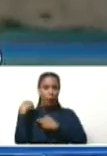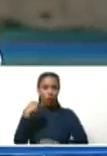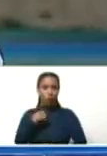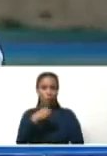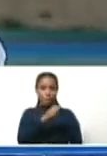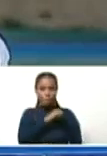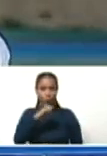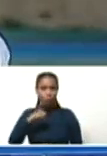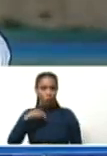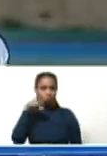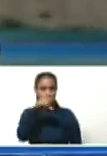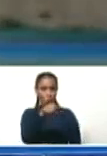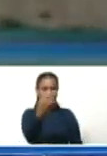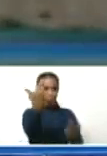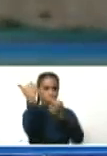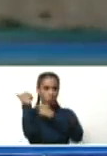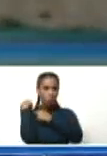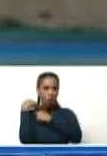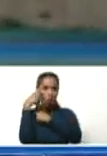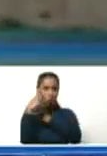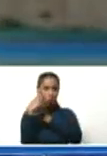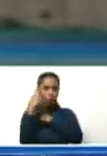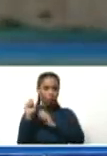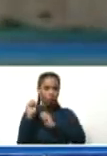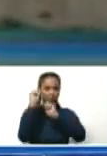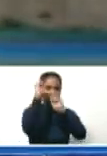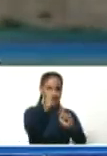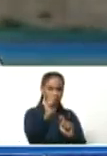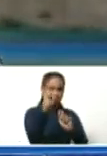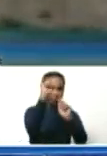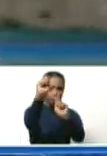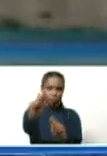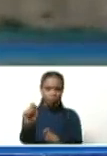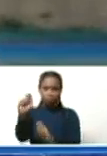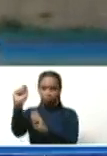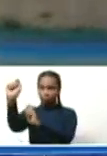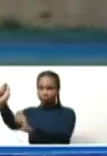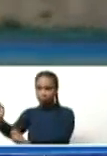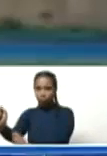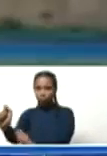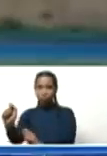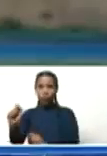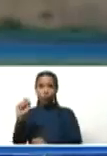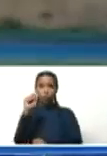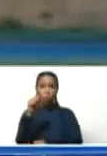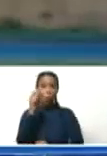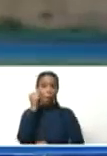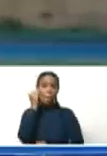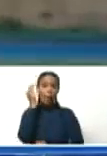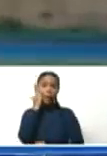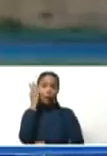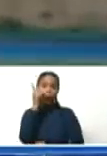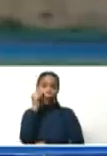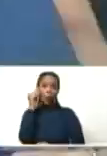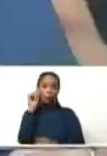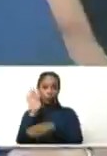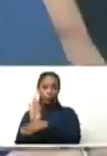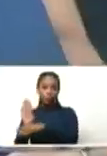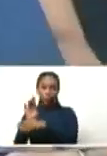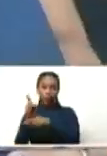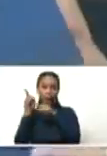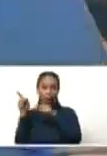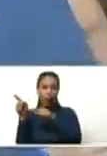personalmente a una responsabilidad y les he asignado un padrino o una madrina protectora para que